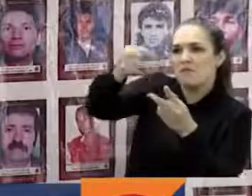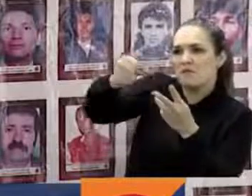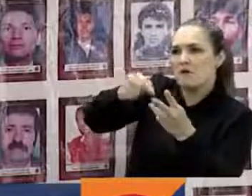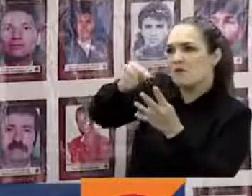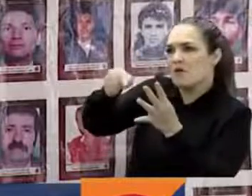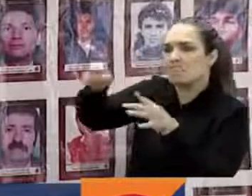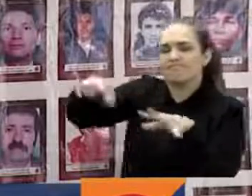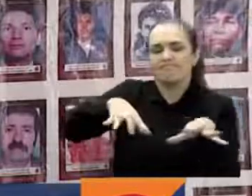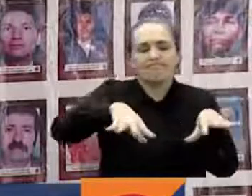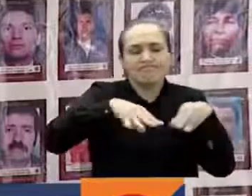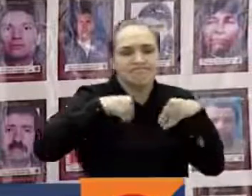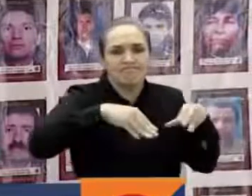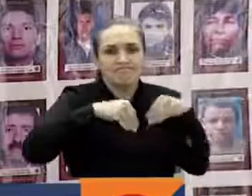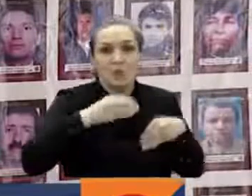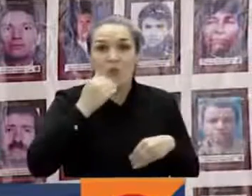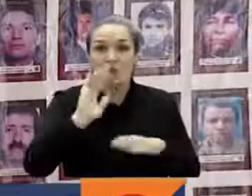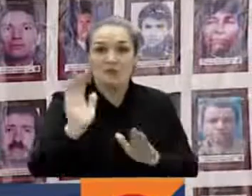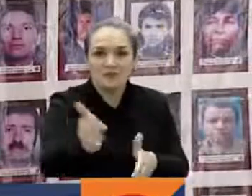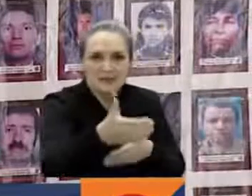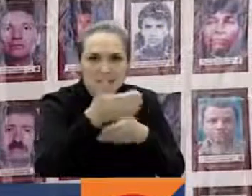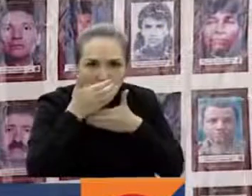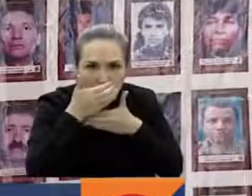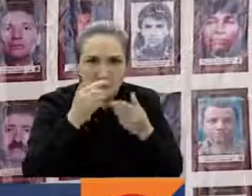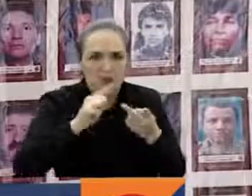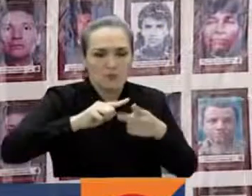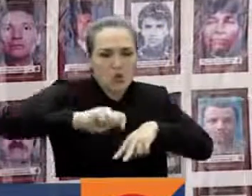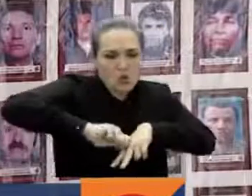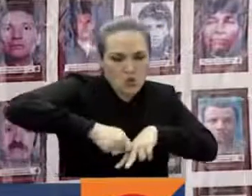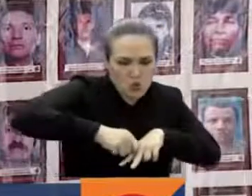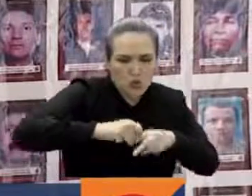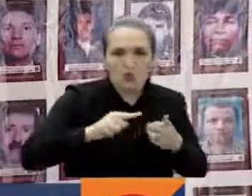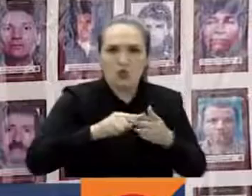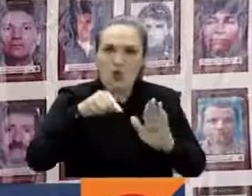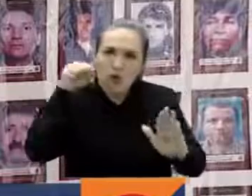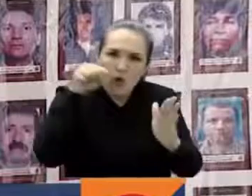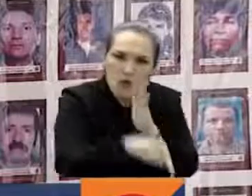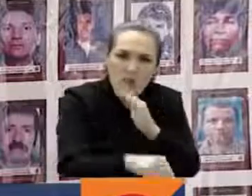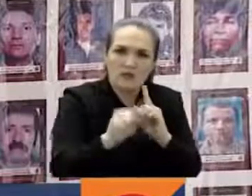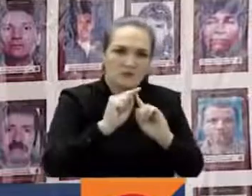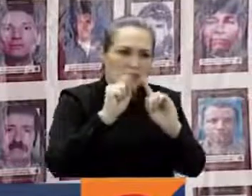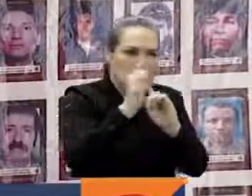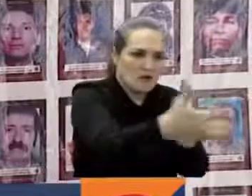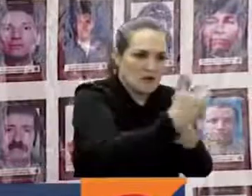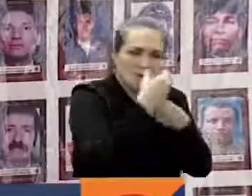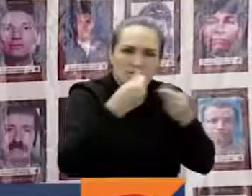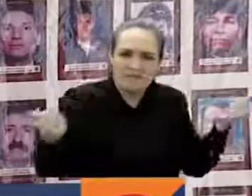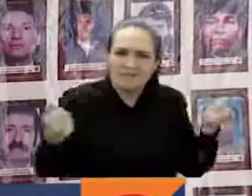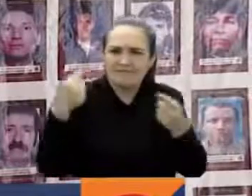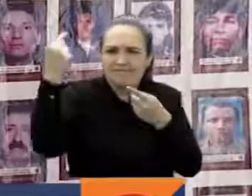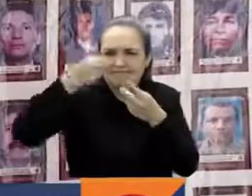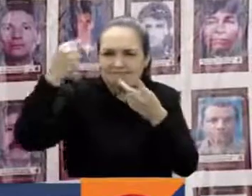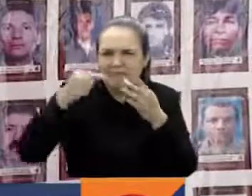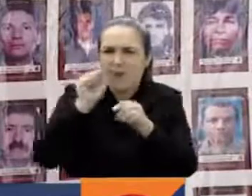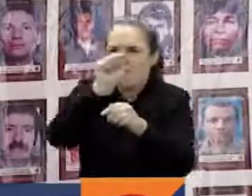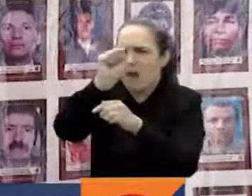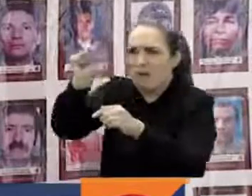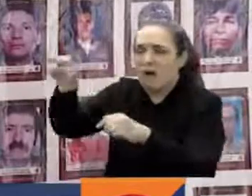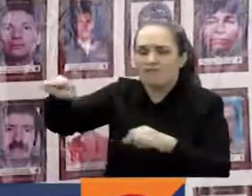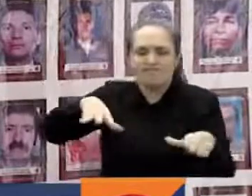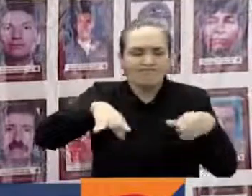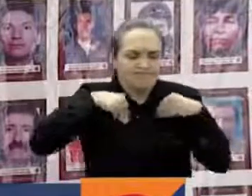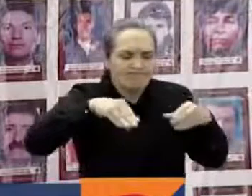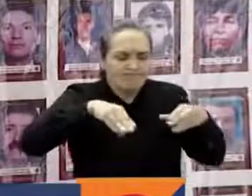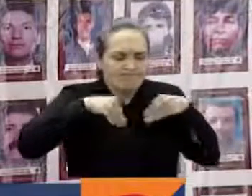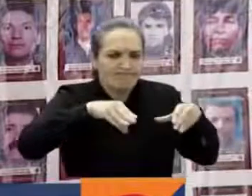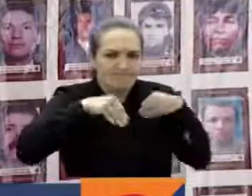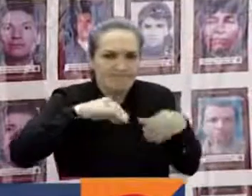tenemos el delito de secuestro, tienen tortura, homicidio, desaparición forzada, entre otros. También recordemos que los miembros que están participando